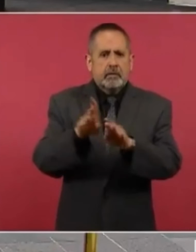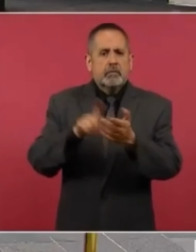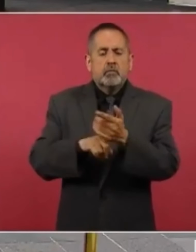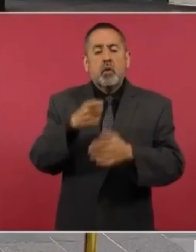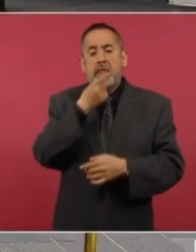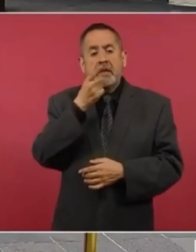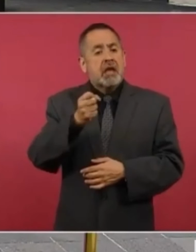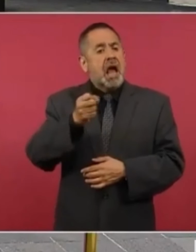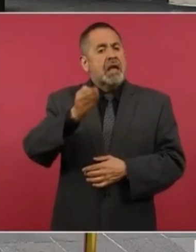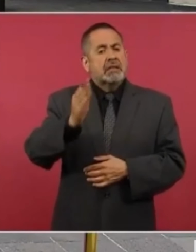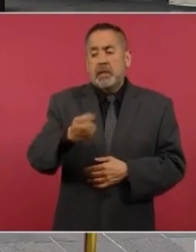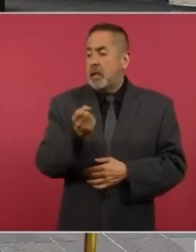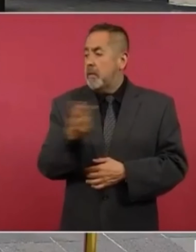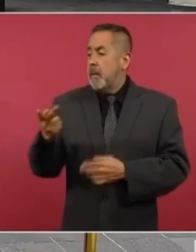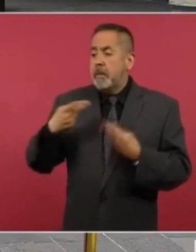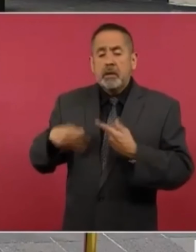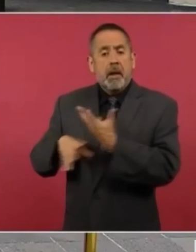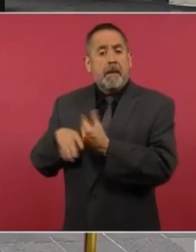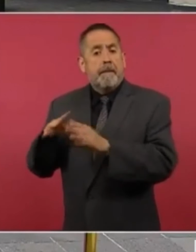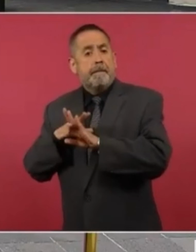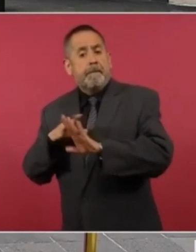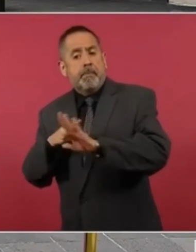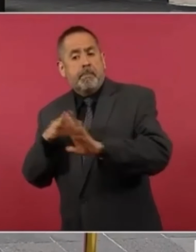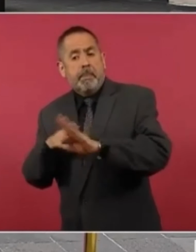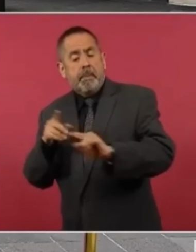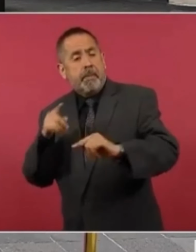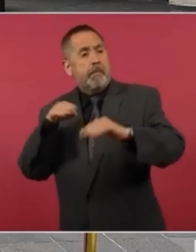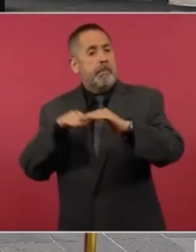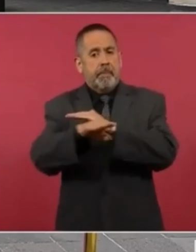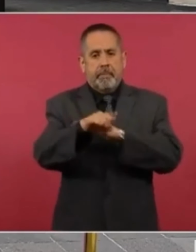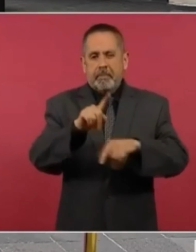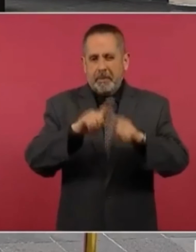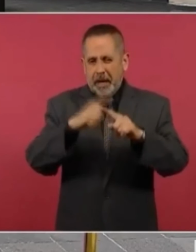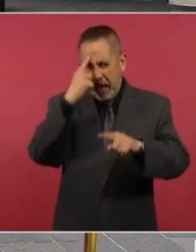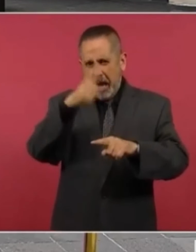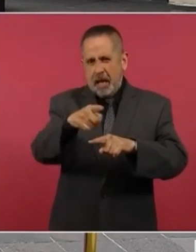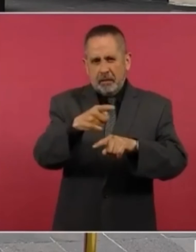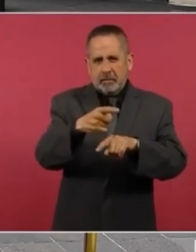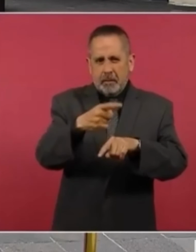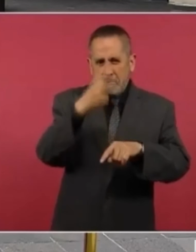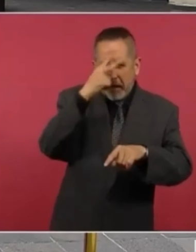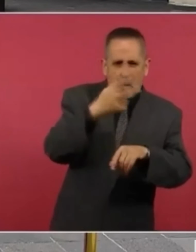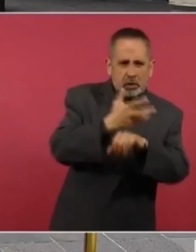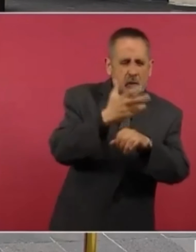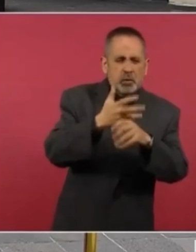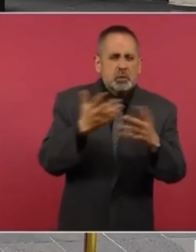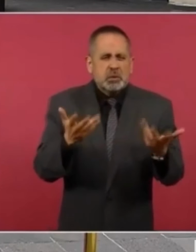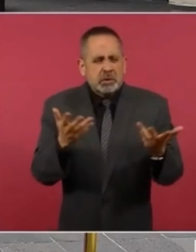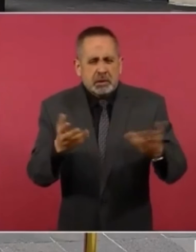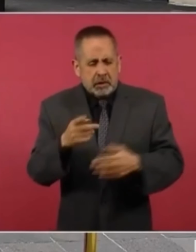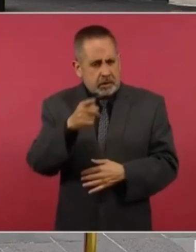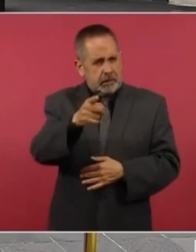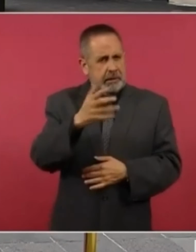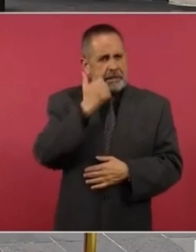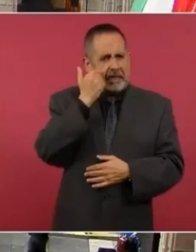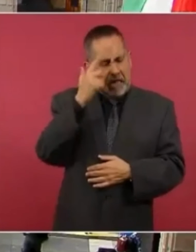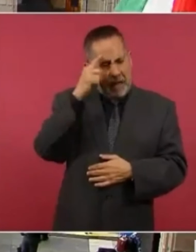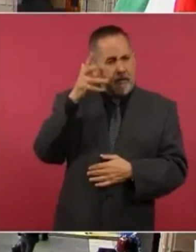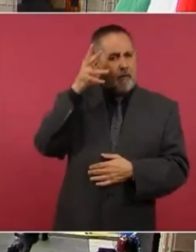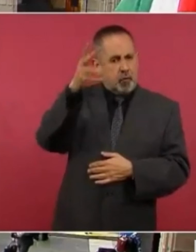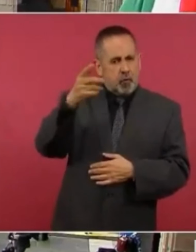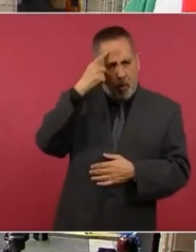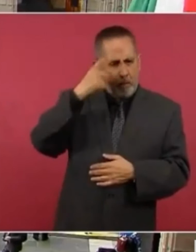más migrantes que lleguen a la frontera México-Estados Unidos. ¿Qué son los deseos que se tienen en relación